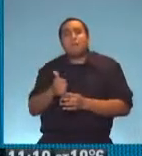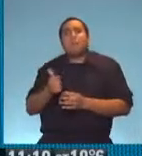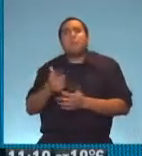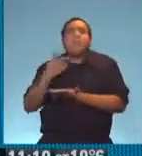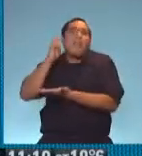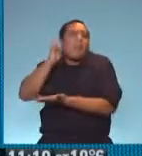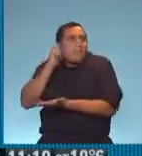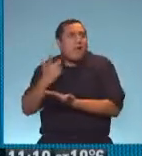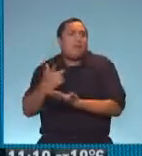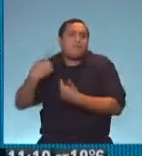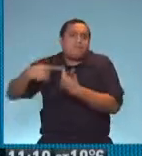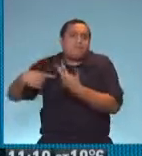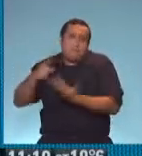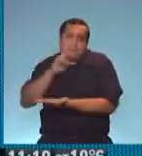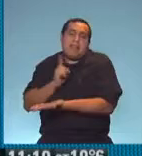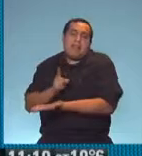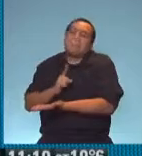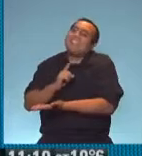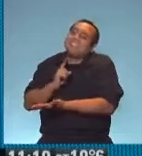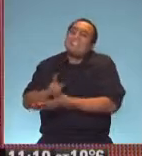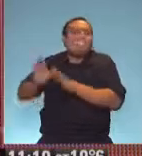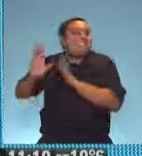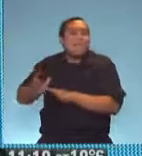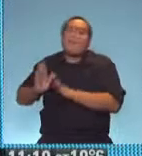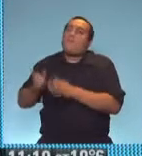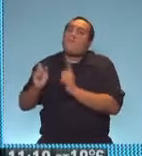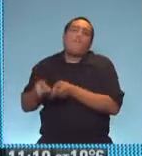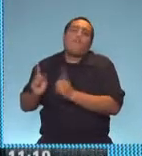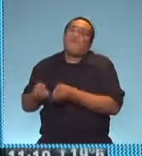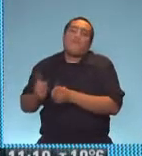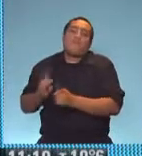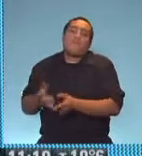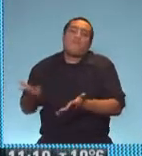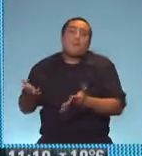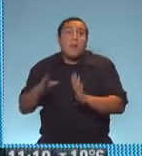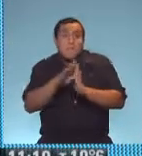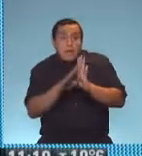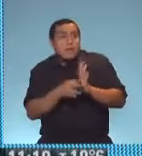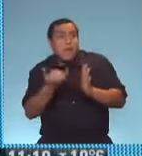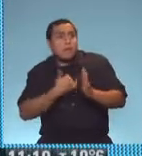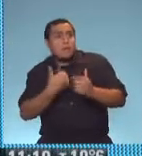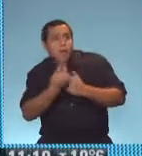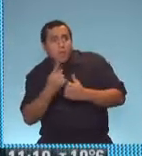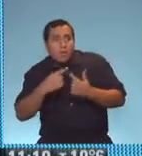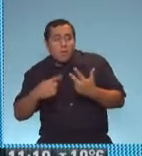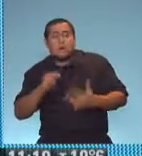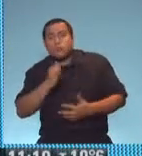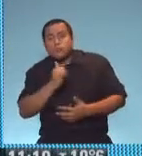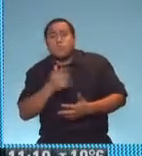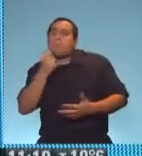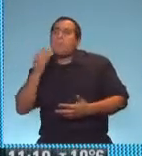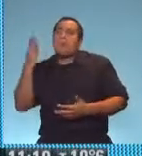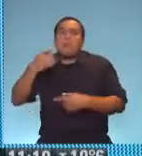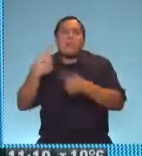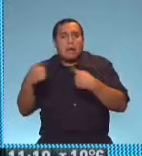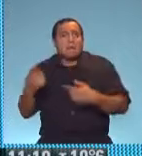otros factores de riesgo. Por lo tanto, ellos tienen que sostener este aislamiento y tener en cuenta las medidas de cuidado, si tienen que hacer algún trámite,